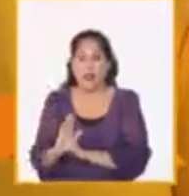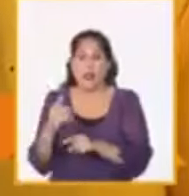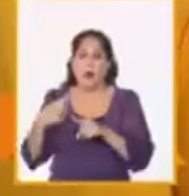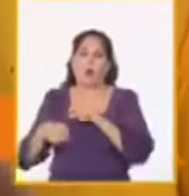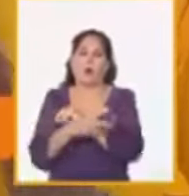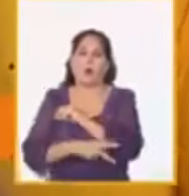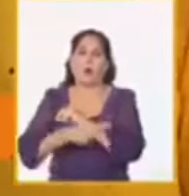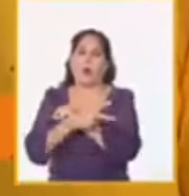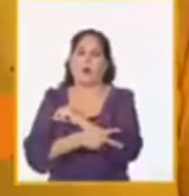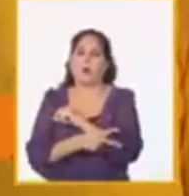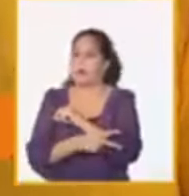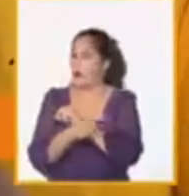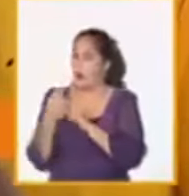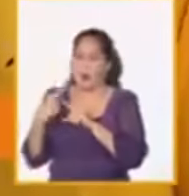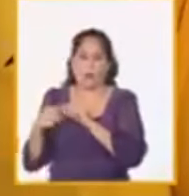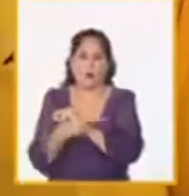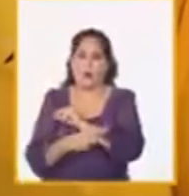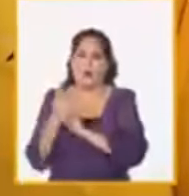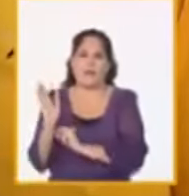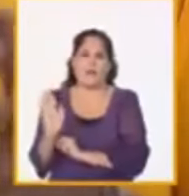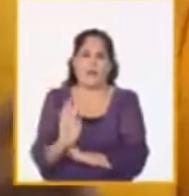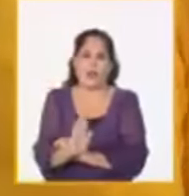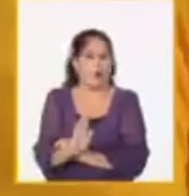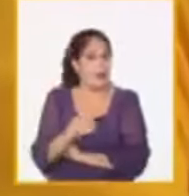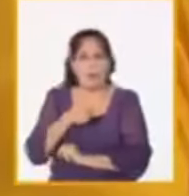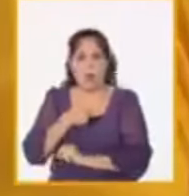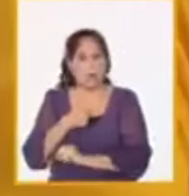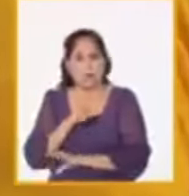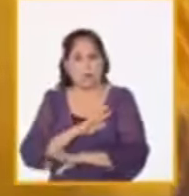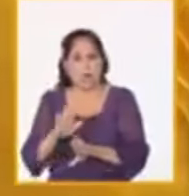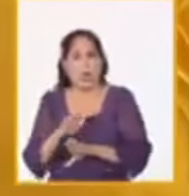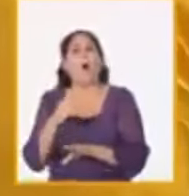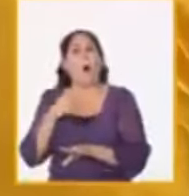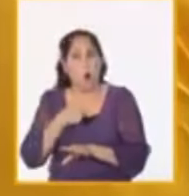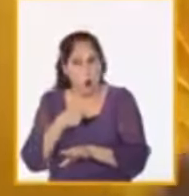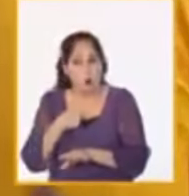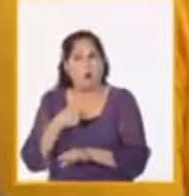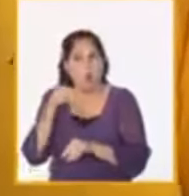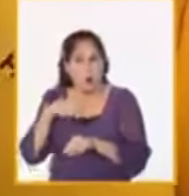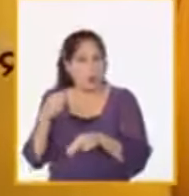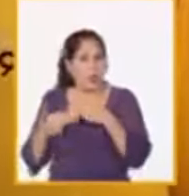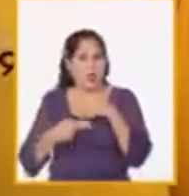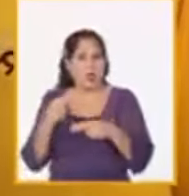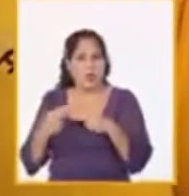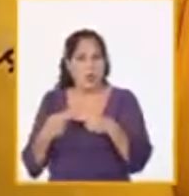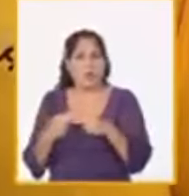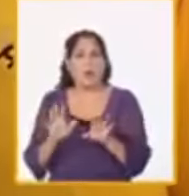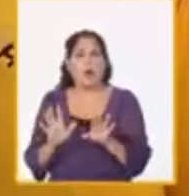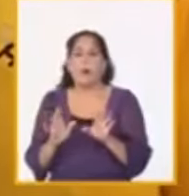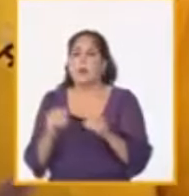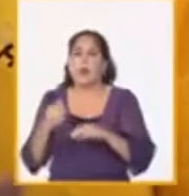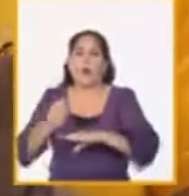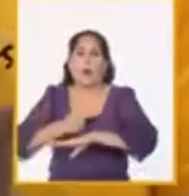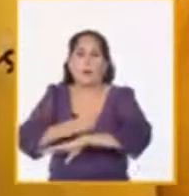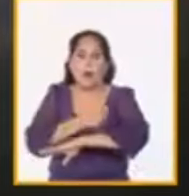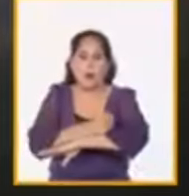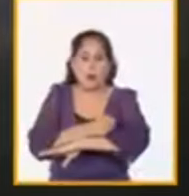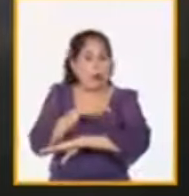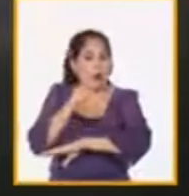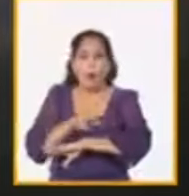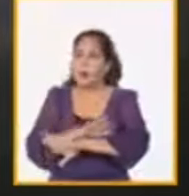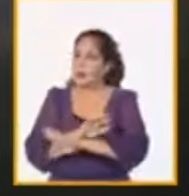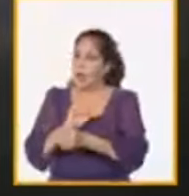de afuera de Cuba importado. Todo es importado. Ya hoy lo vemos como común, pero realmente eso venía antes en contenedores. Ya hoy eso es